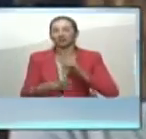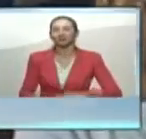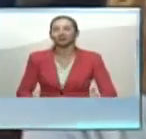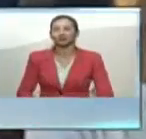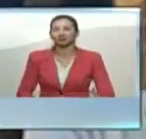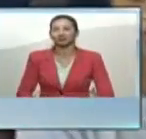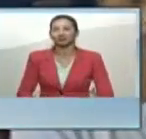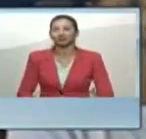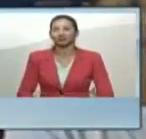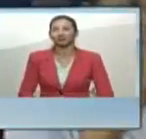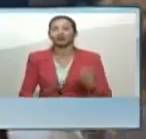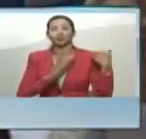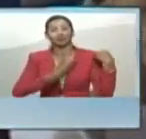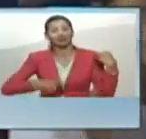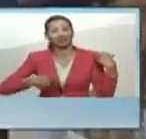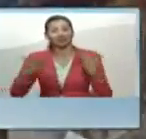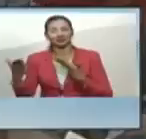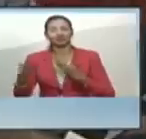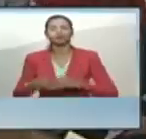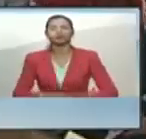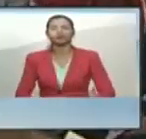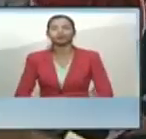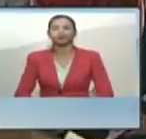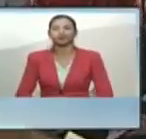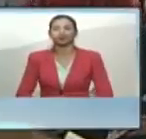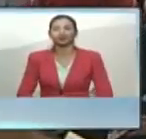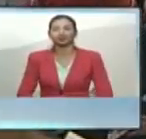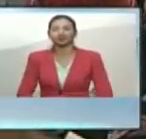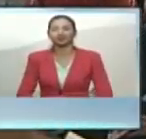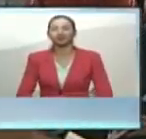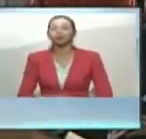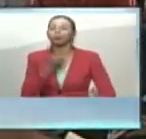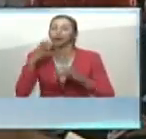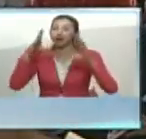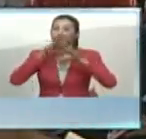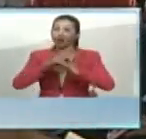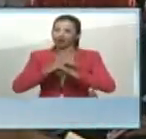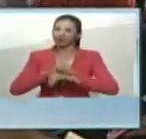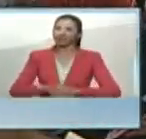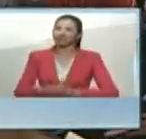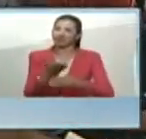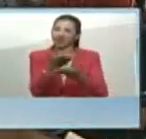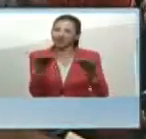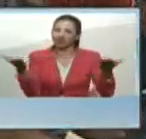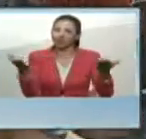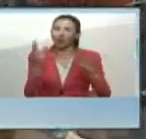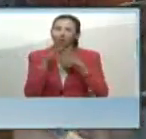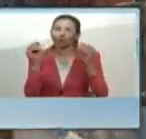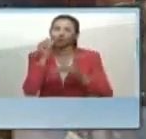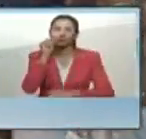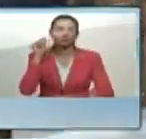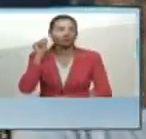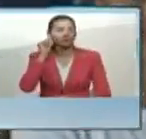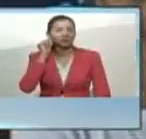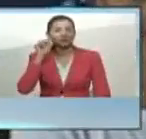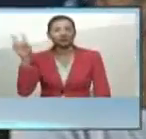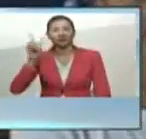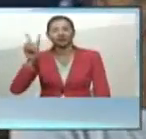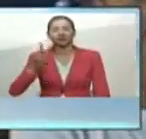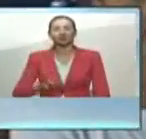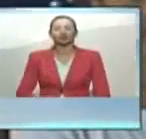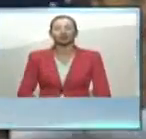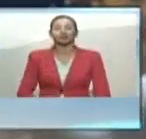a nuestro presidente, Carlos Quintero. Bueno, buenas noches a todo Venezuela que hoy, bueno, nos